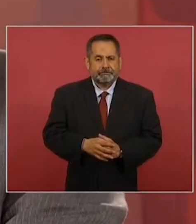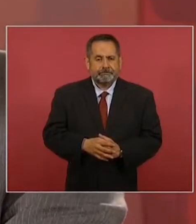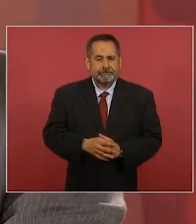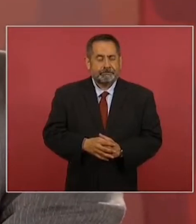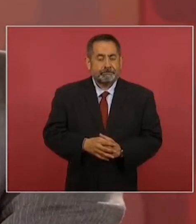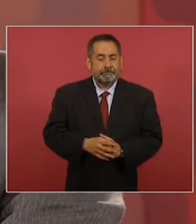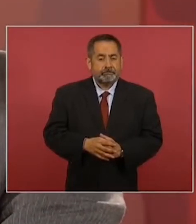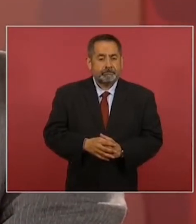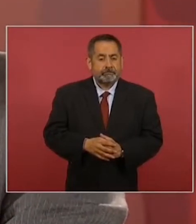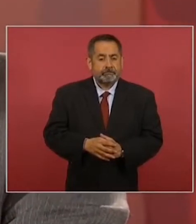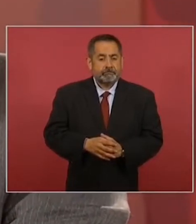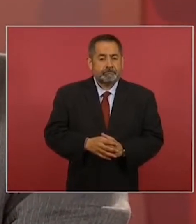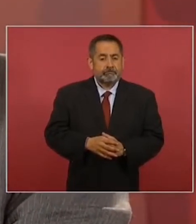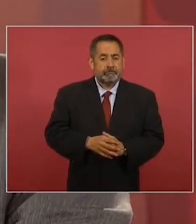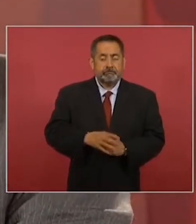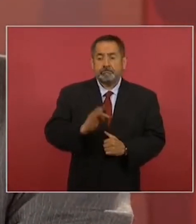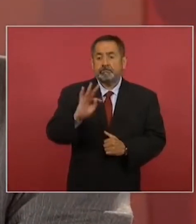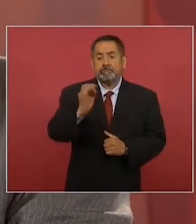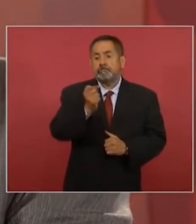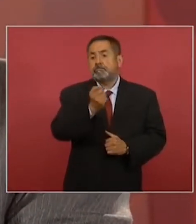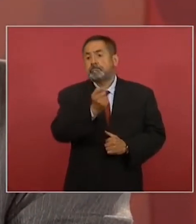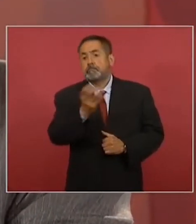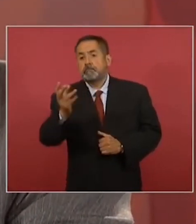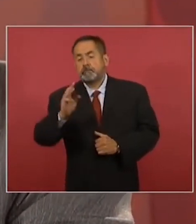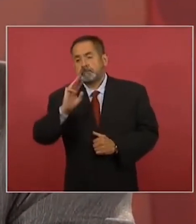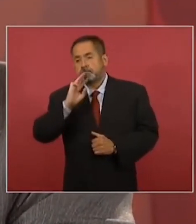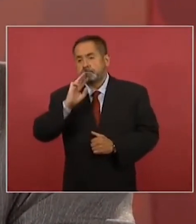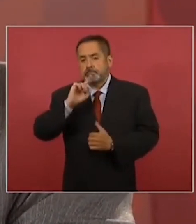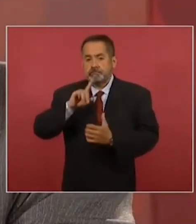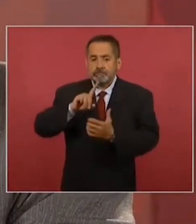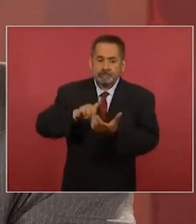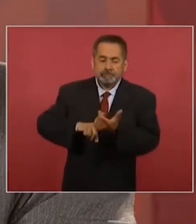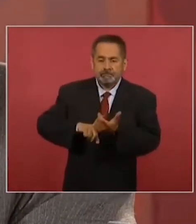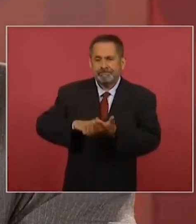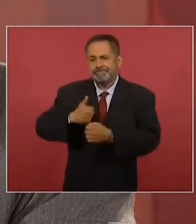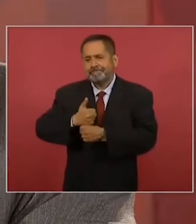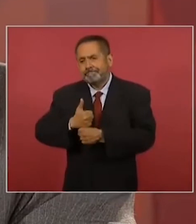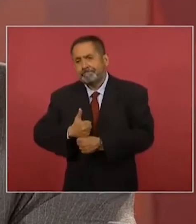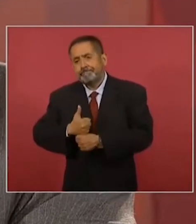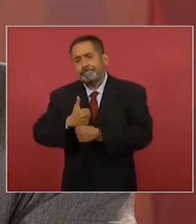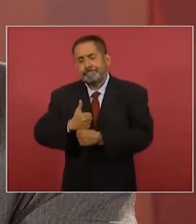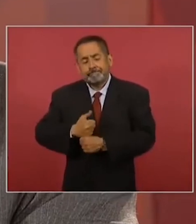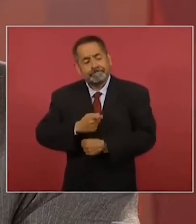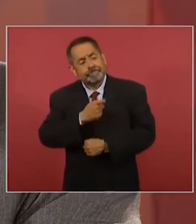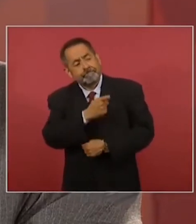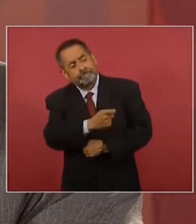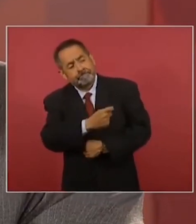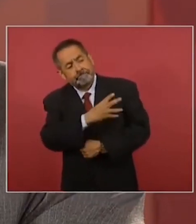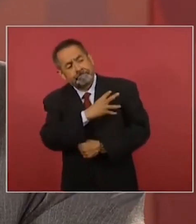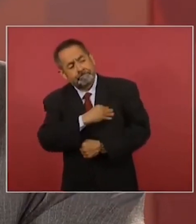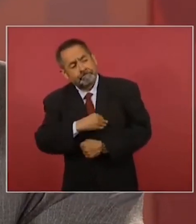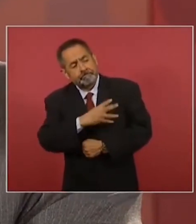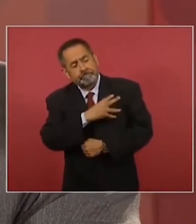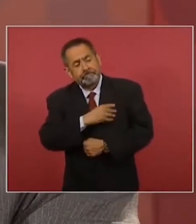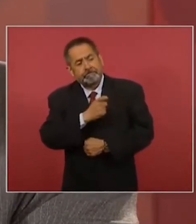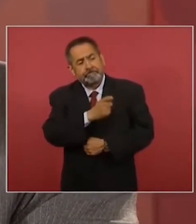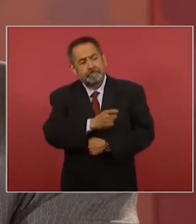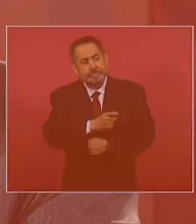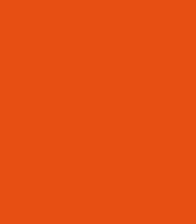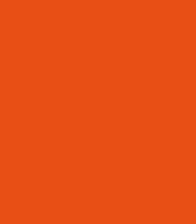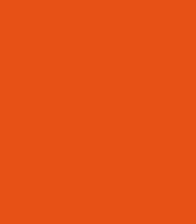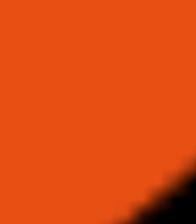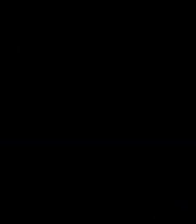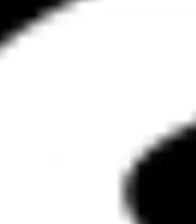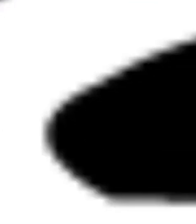están sufriendo por sus hijos, por sus desaparecidos,